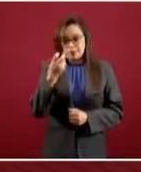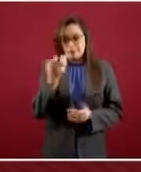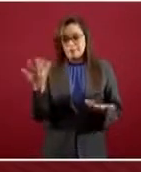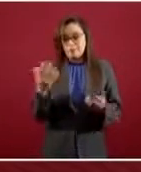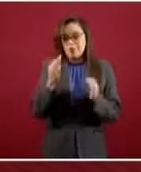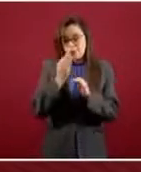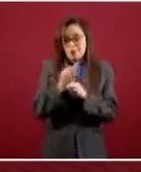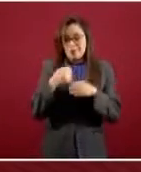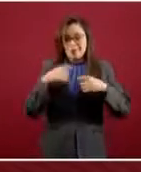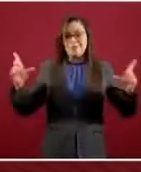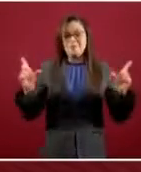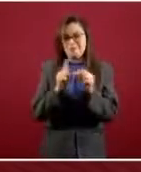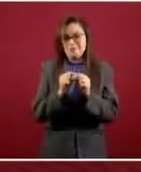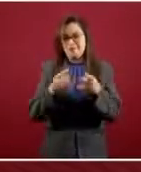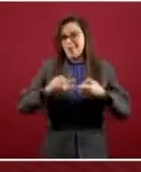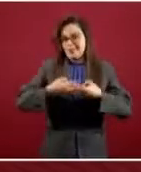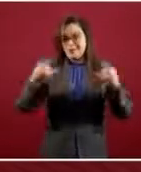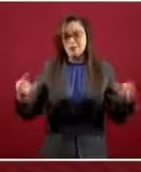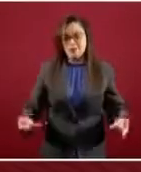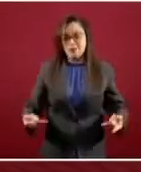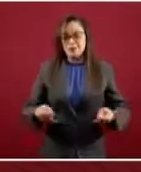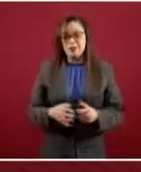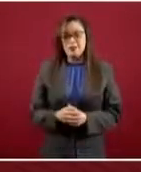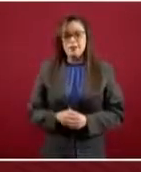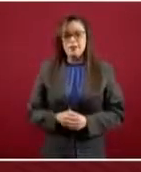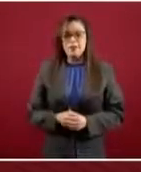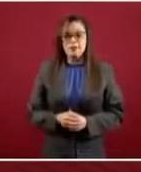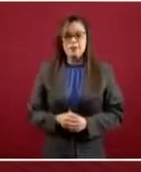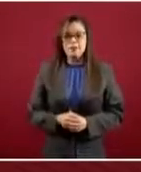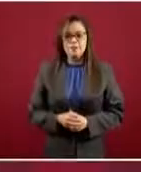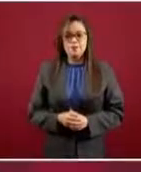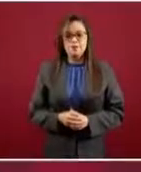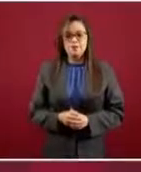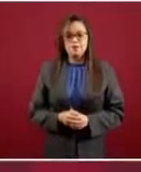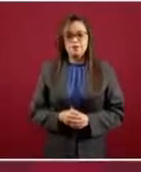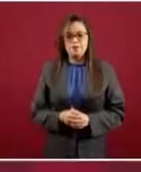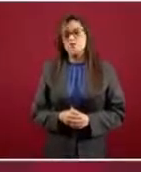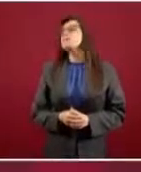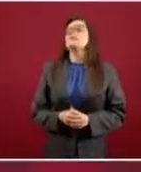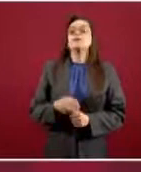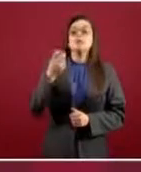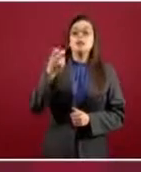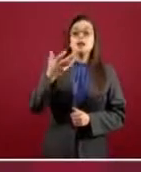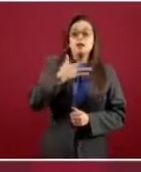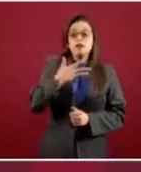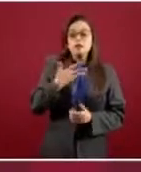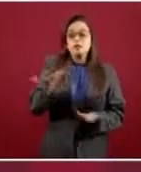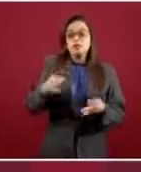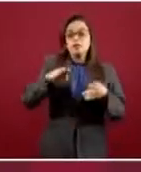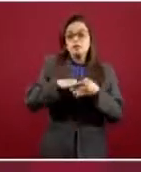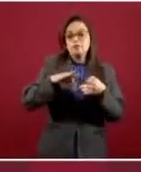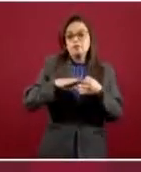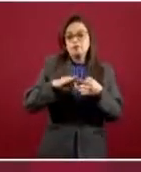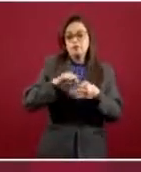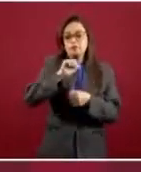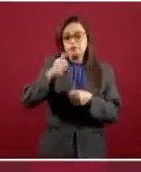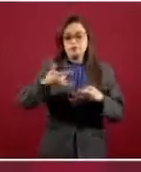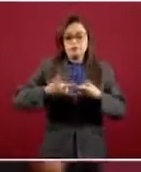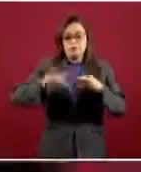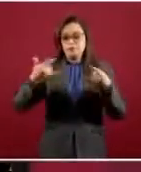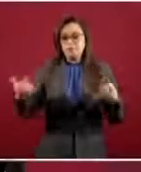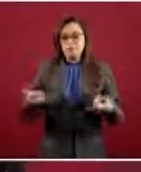historia, pero esto es lo que ocurría, y hay toda clase de relatos históricos sobre la